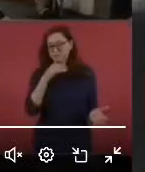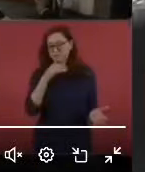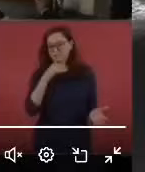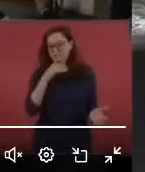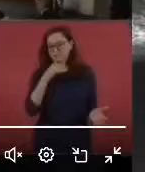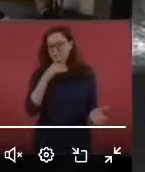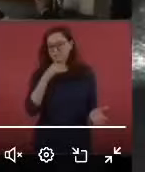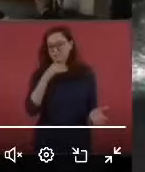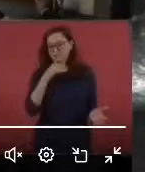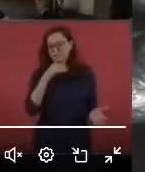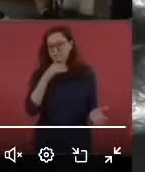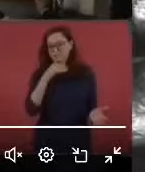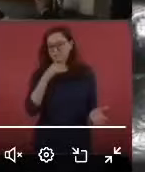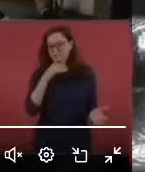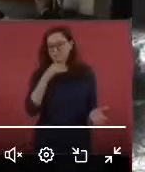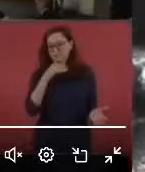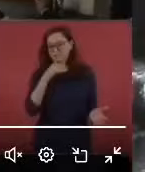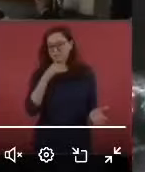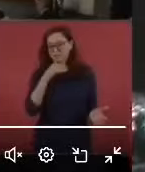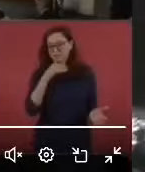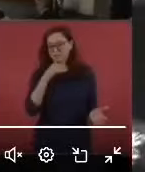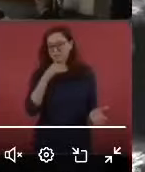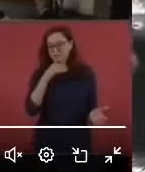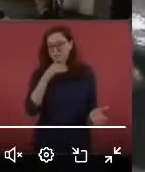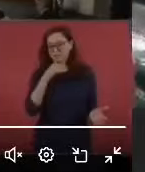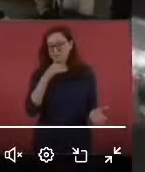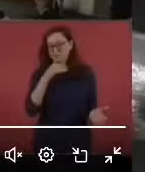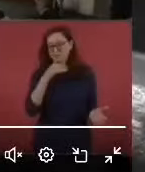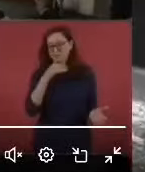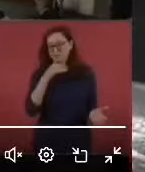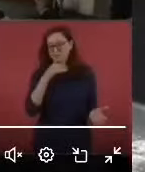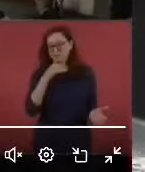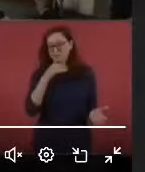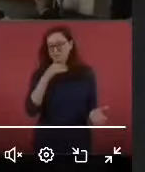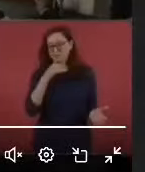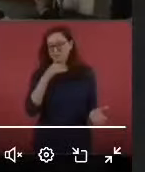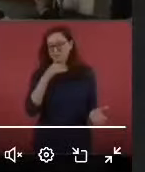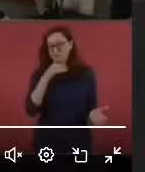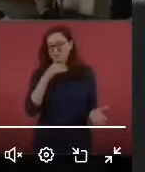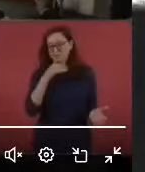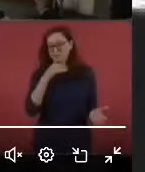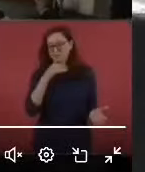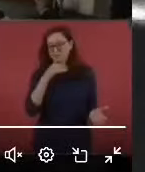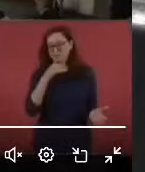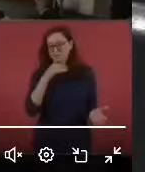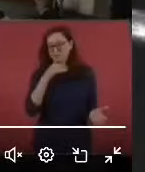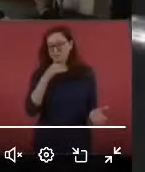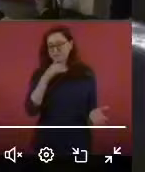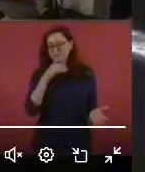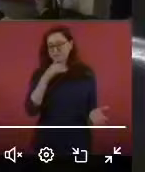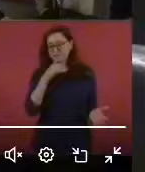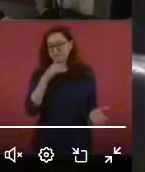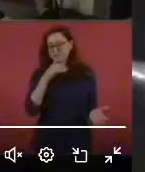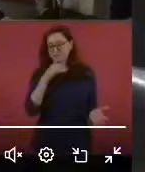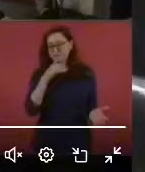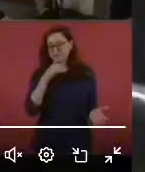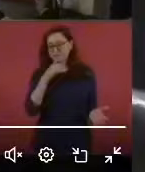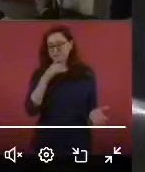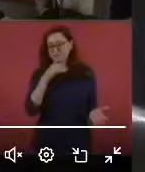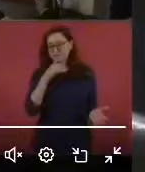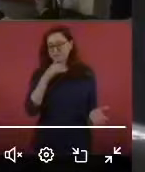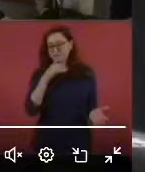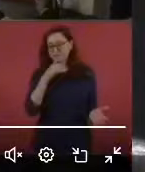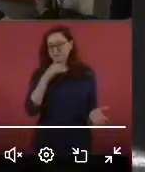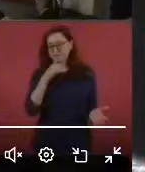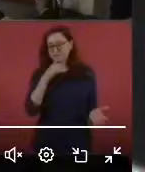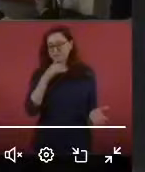poder voltear con una gran cantidad de mexicanos, incluso el voto. Recuerden que son muchos los mexicanos que votan en Estados Unidos